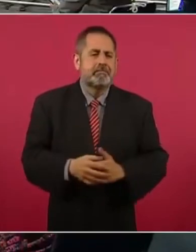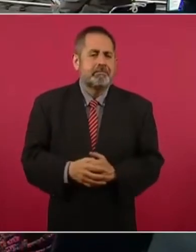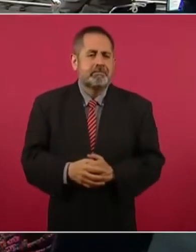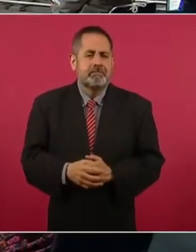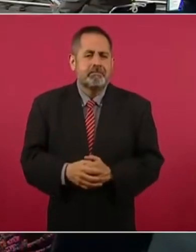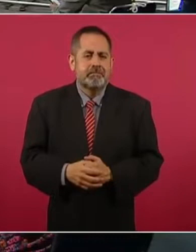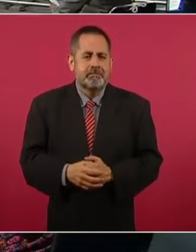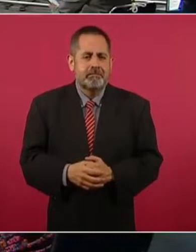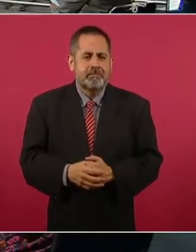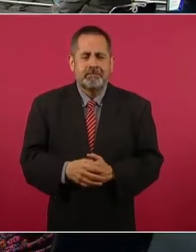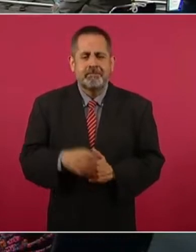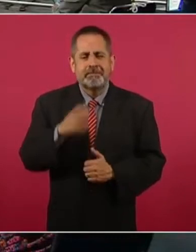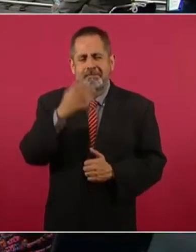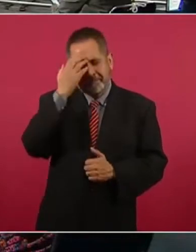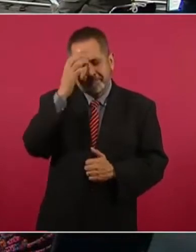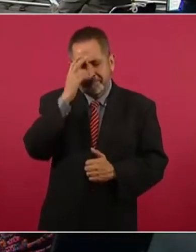como lobby